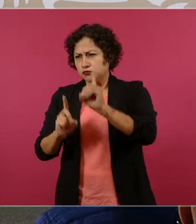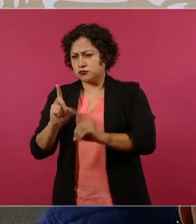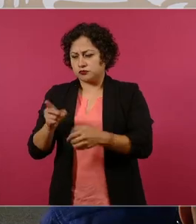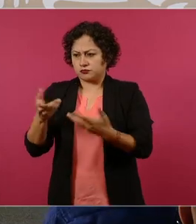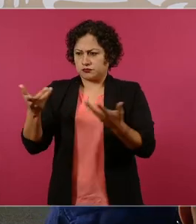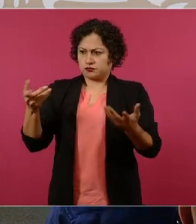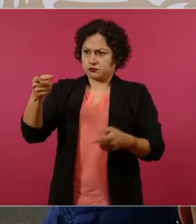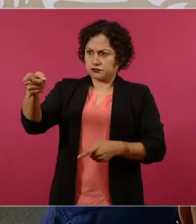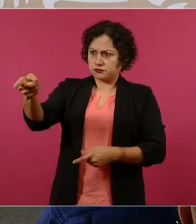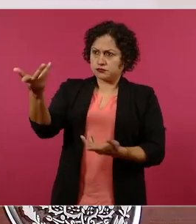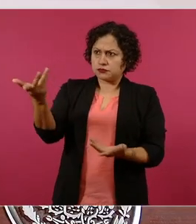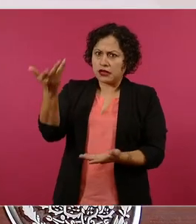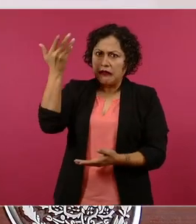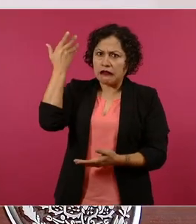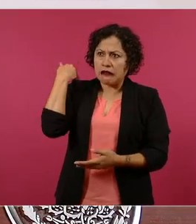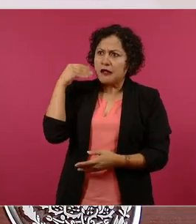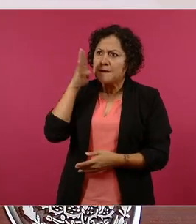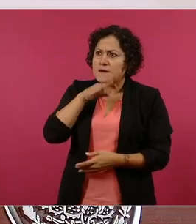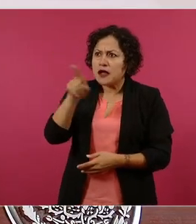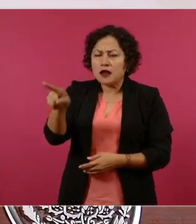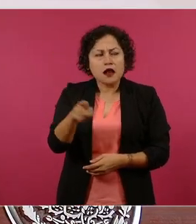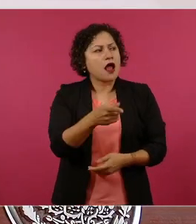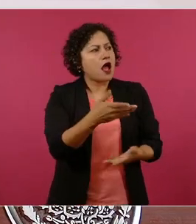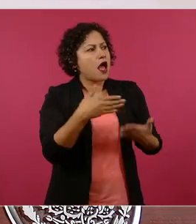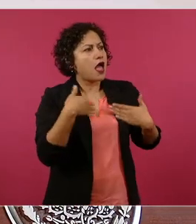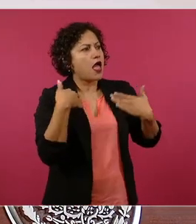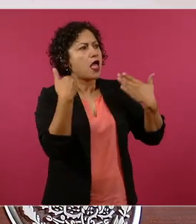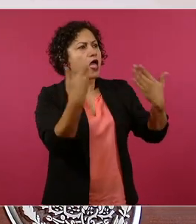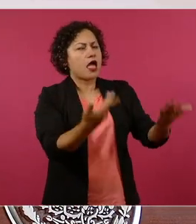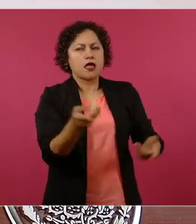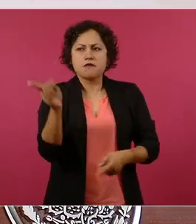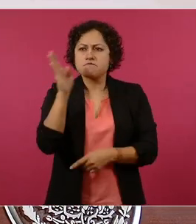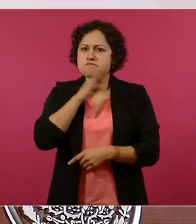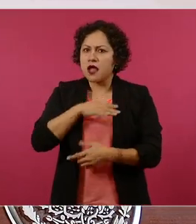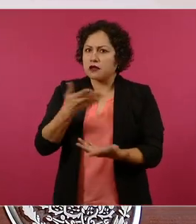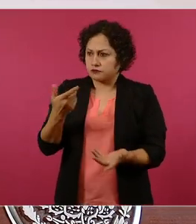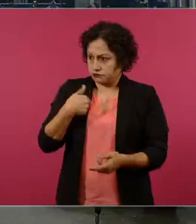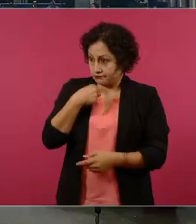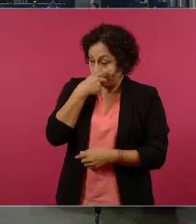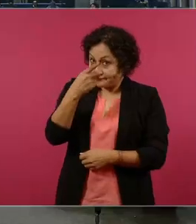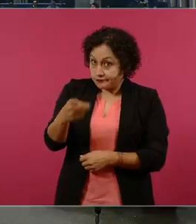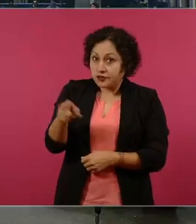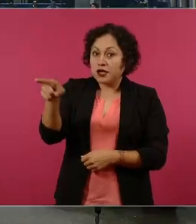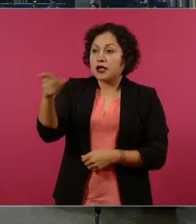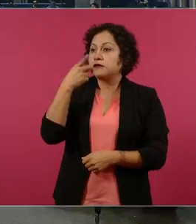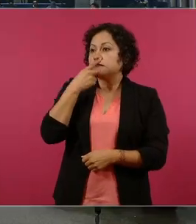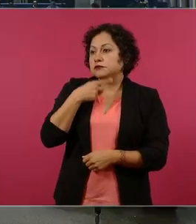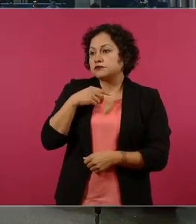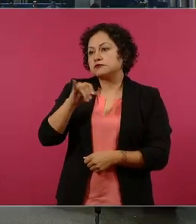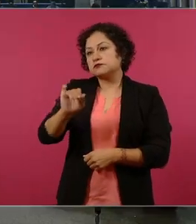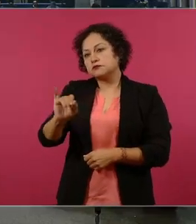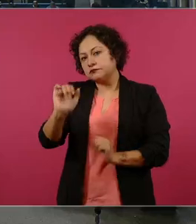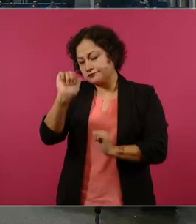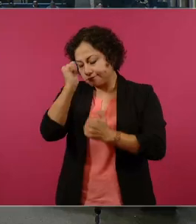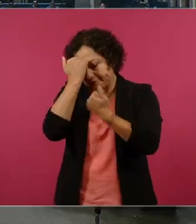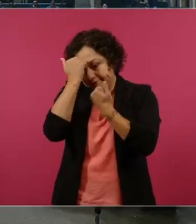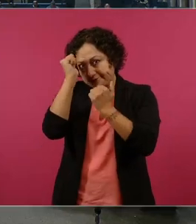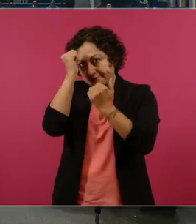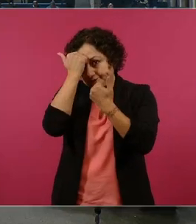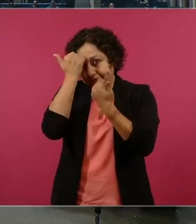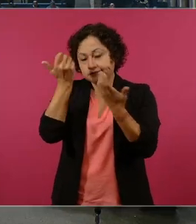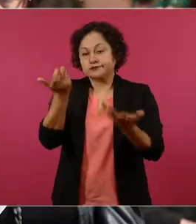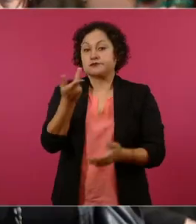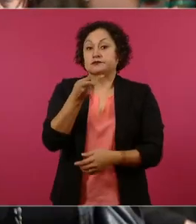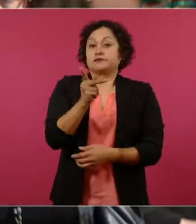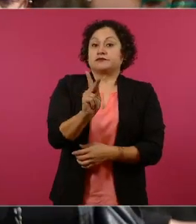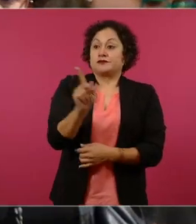creen y no pues sí nos engañaron si sabemos que nos equivocamos pero ahorita ya tien los agarraron